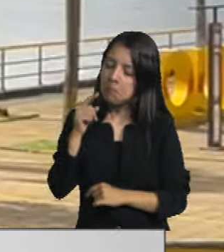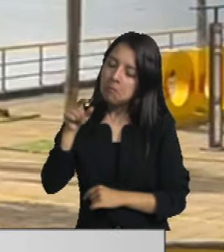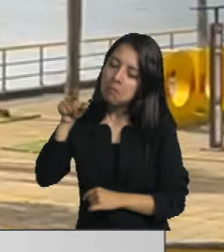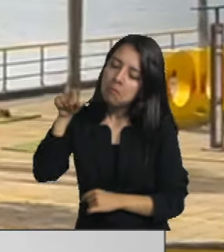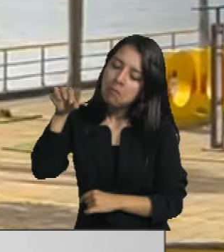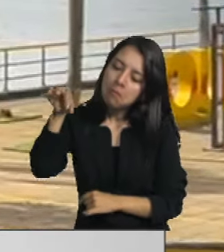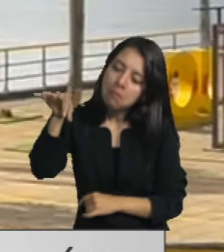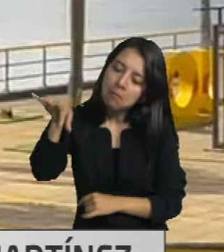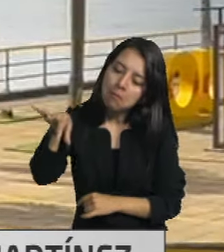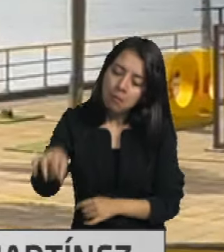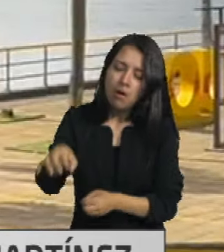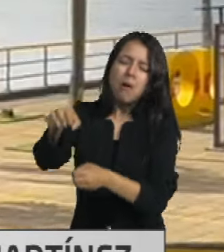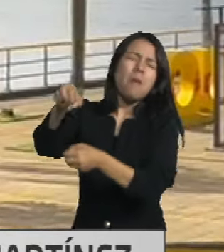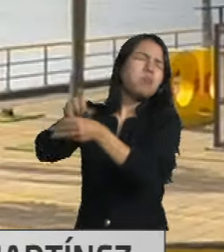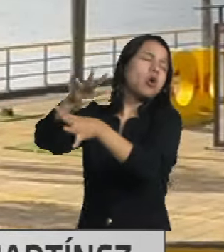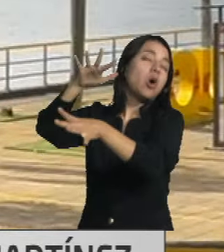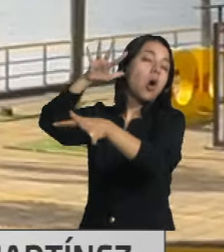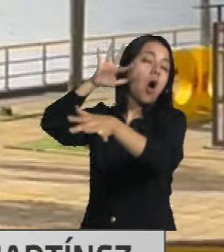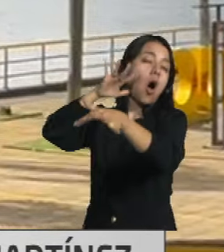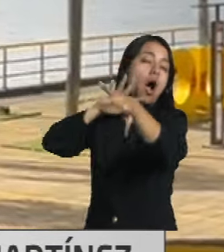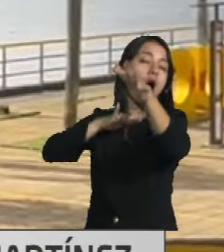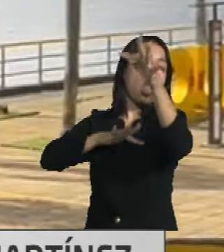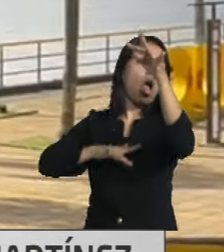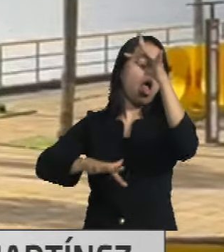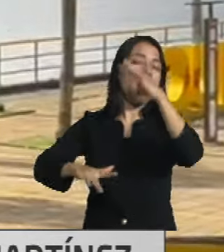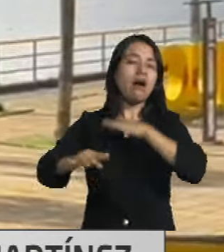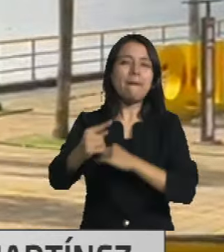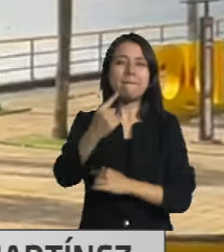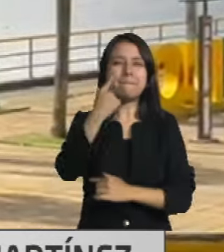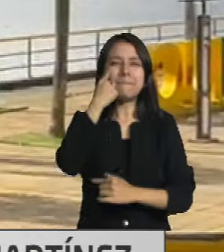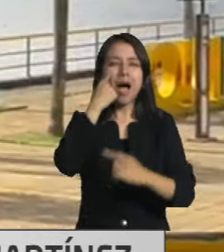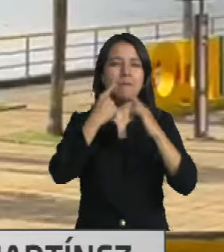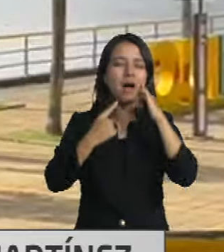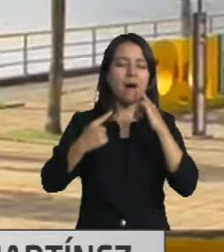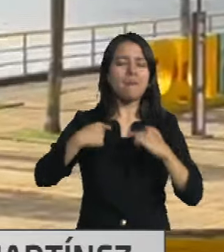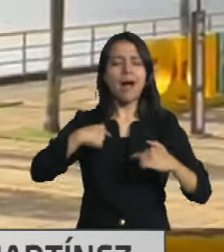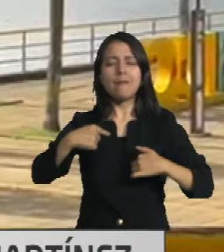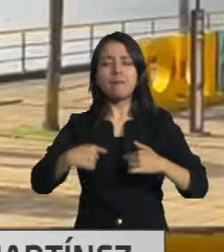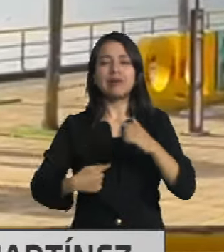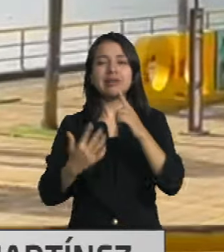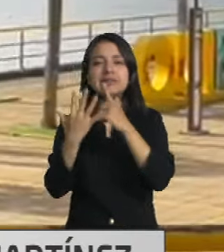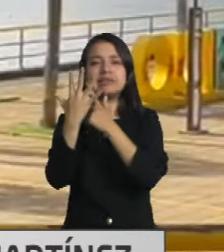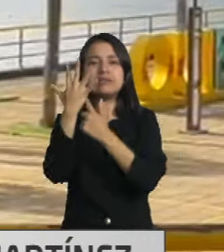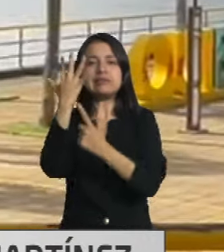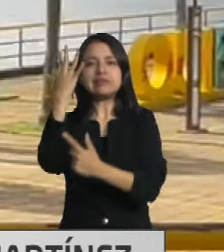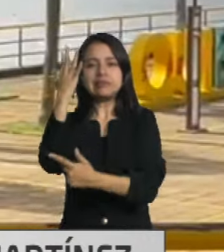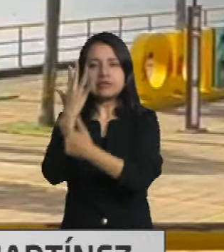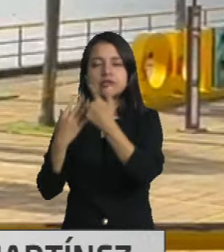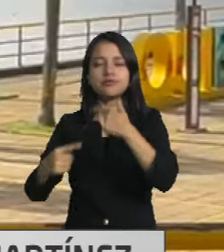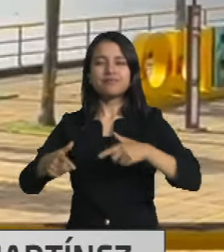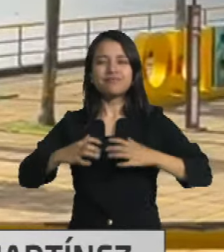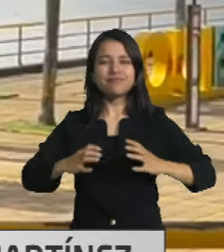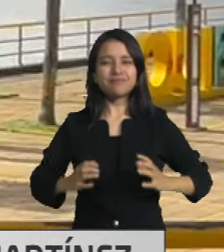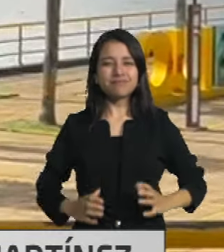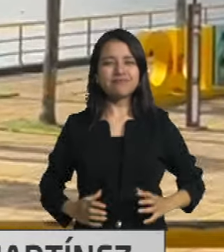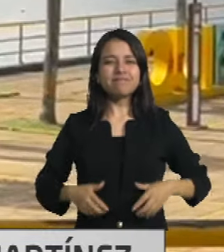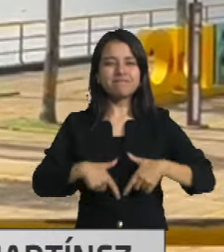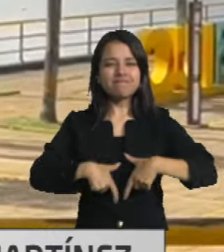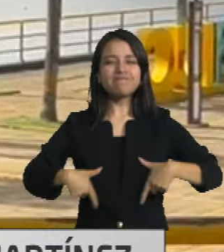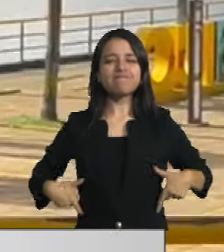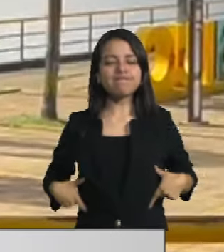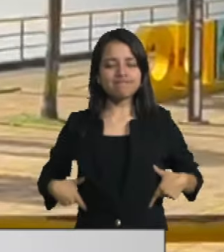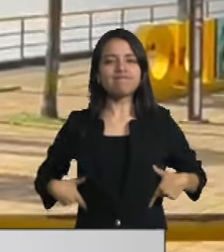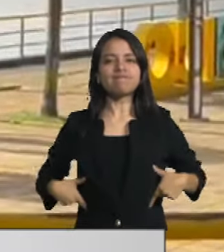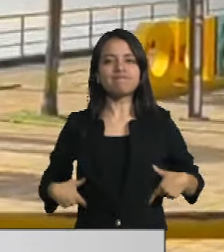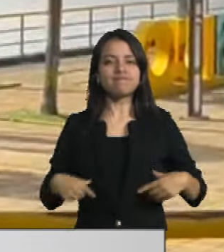en sus manos, ocasionándole graves lesiones en su rostro y mano derecha, además de esquirlas en el tórax, abdomen y